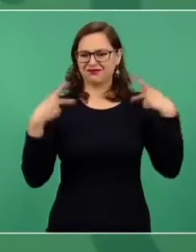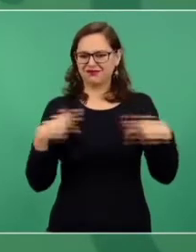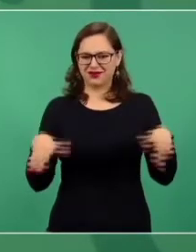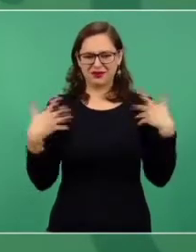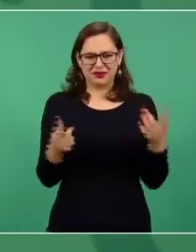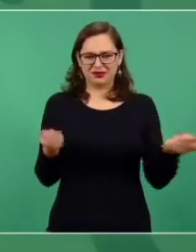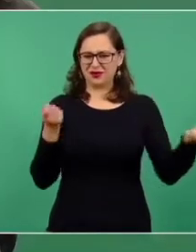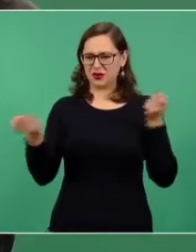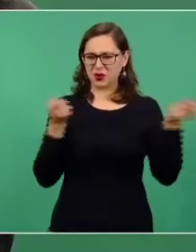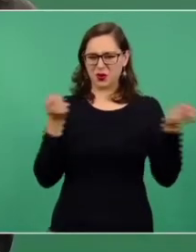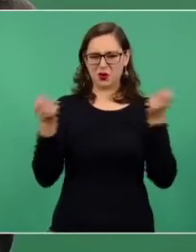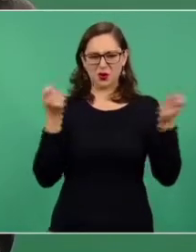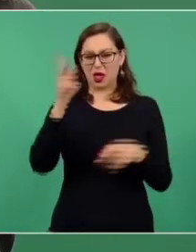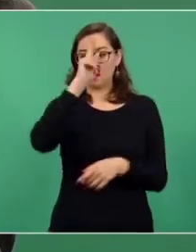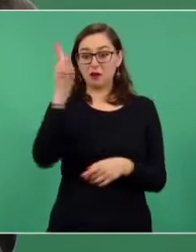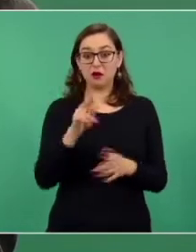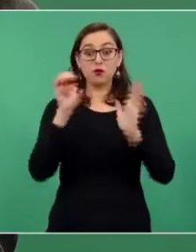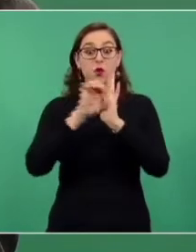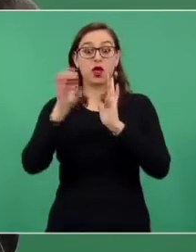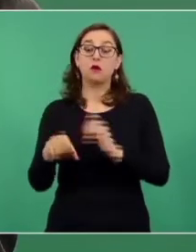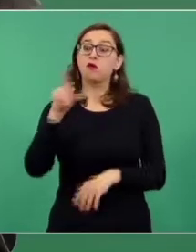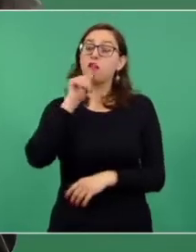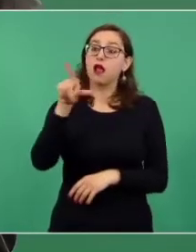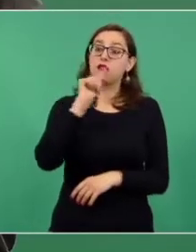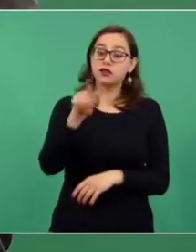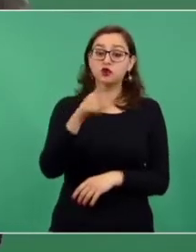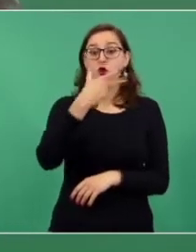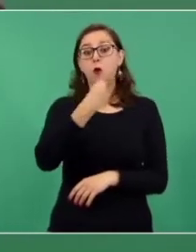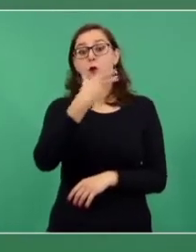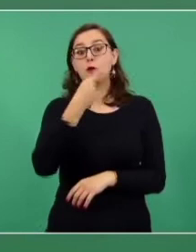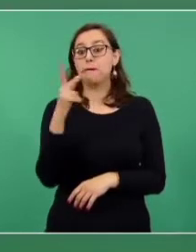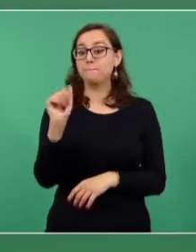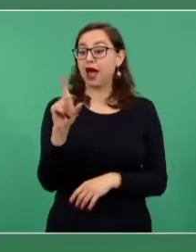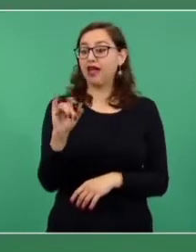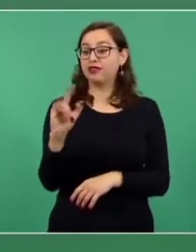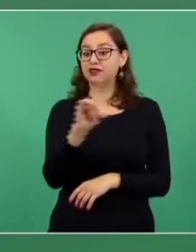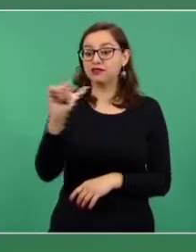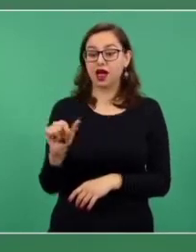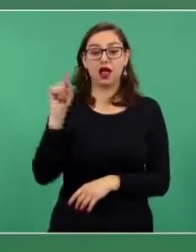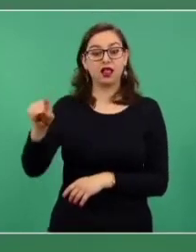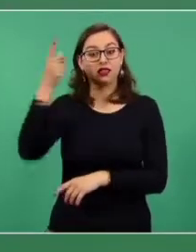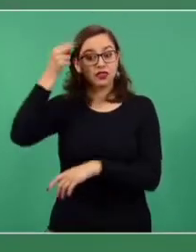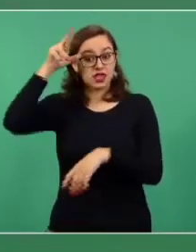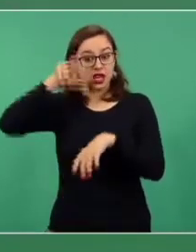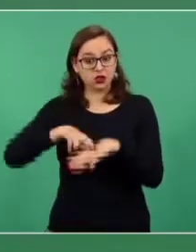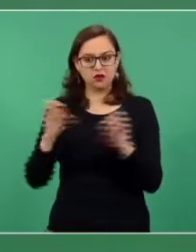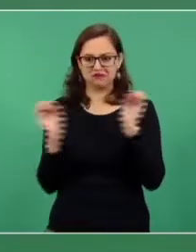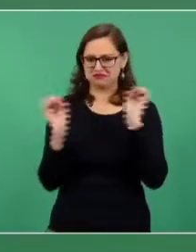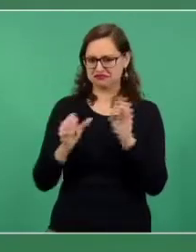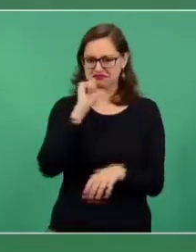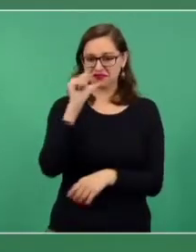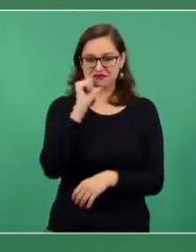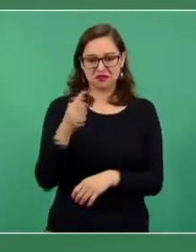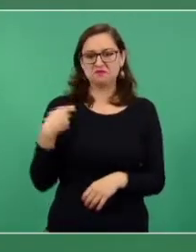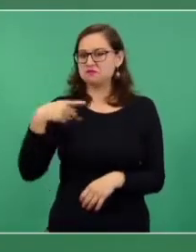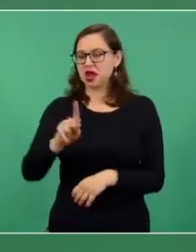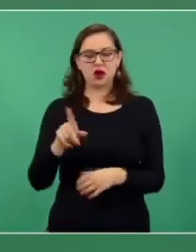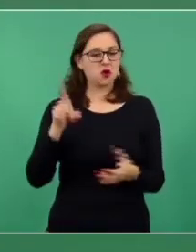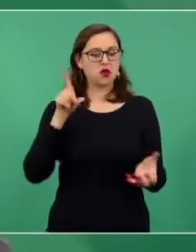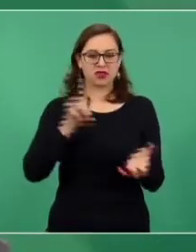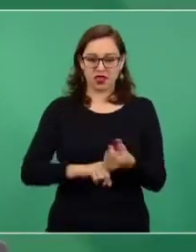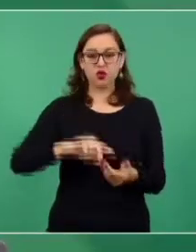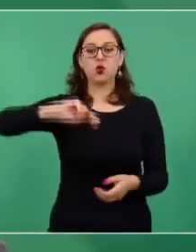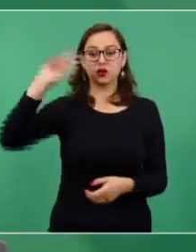Padilla de Jalisco no es rector, pero es el que manda en la Universidad de